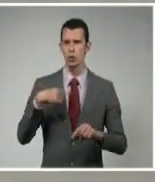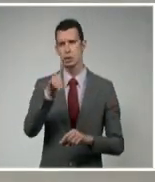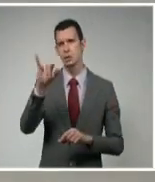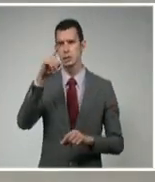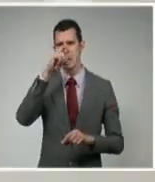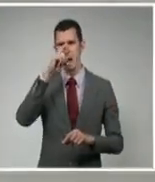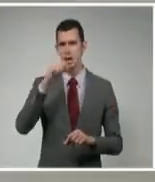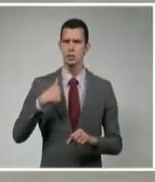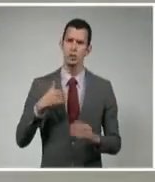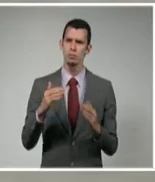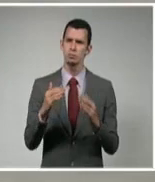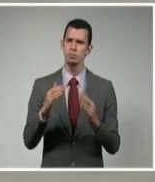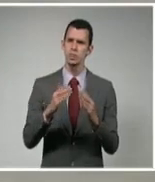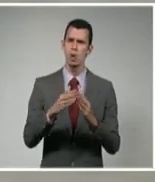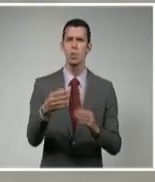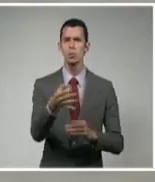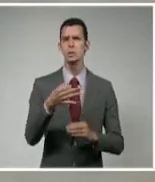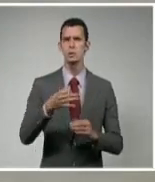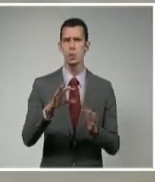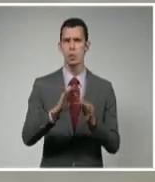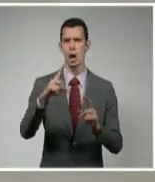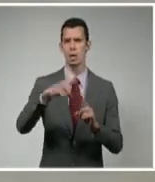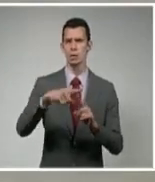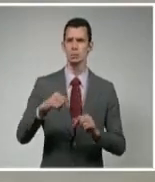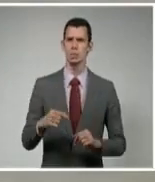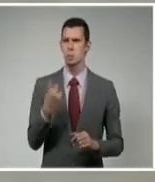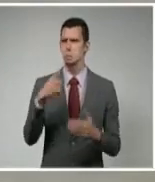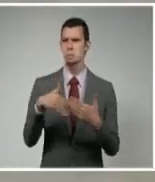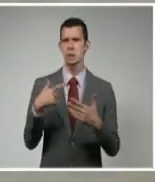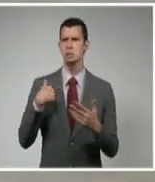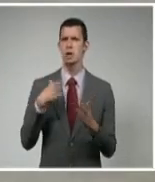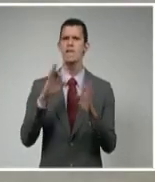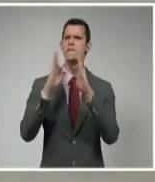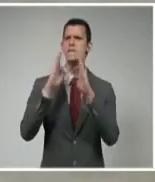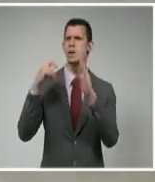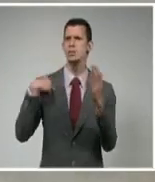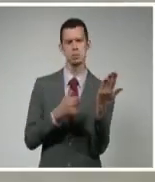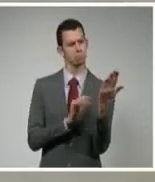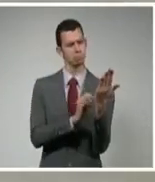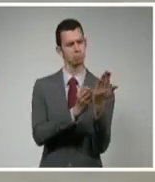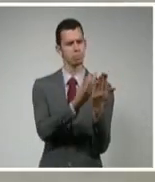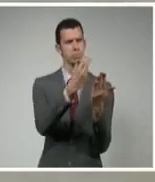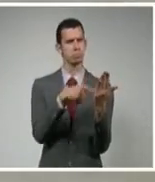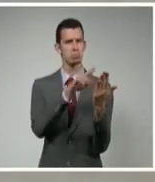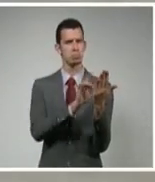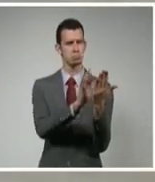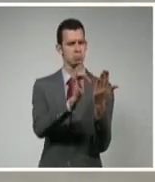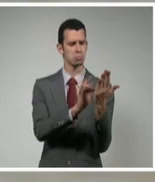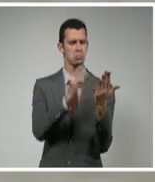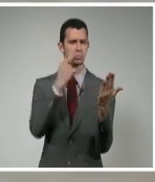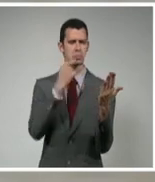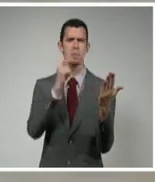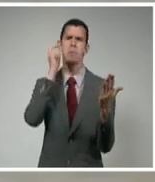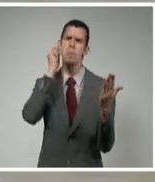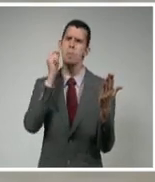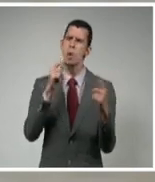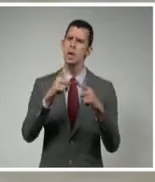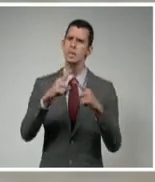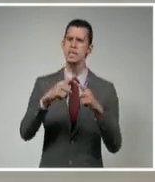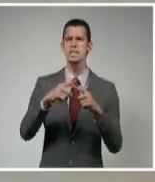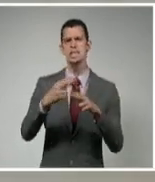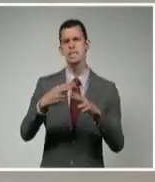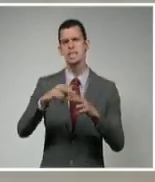municipio de Guantánamo. Un día me conecté por Facebook. Y una nombrada Yamila, hija de Maceo, me propuso 1,000 pesos, mi